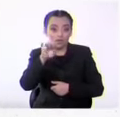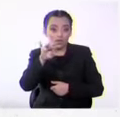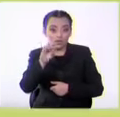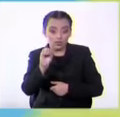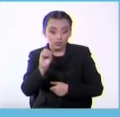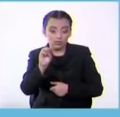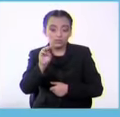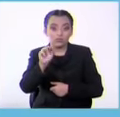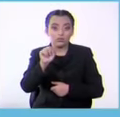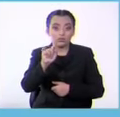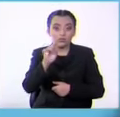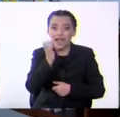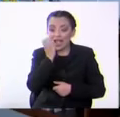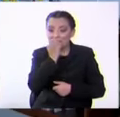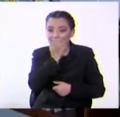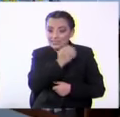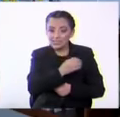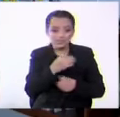del mundo?